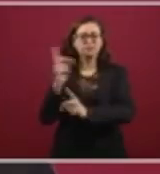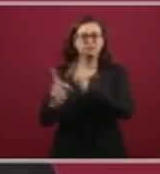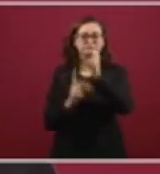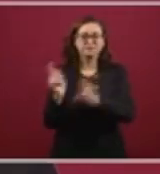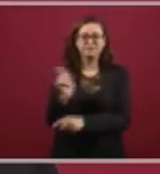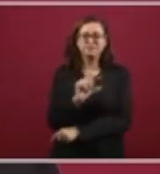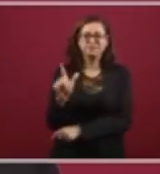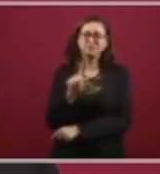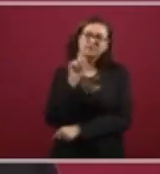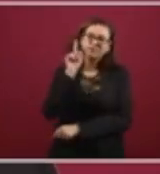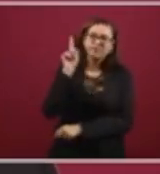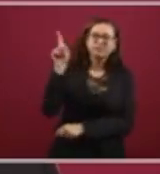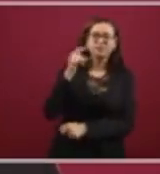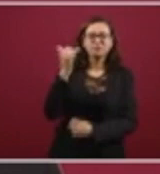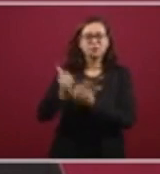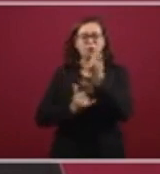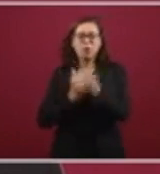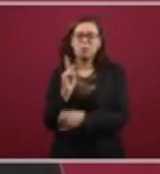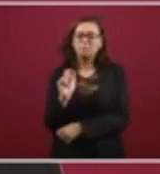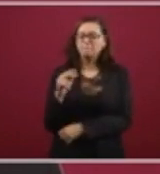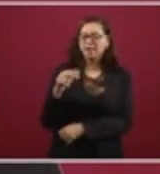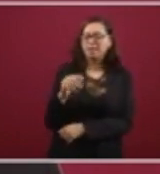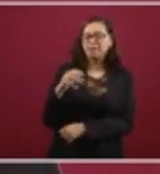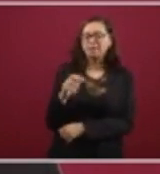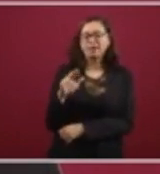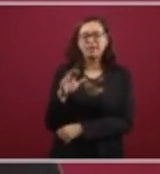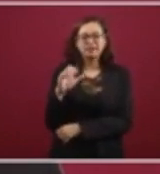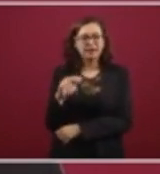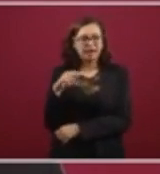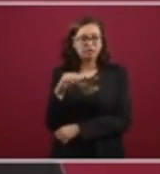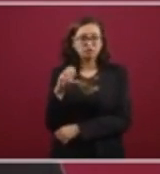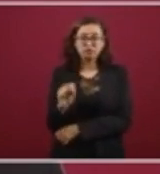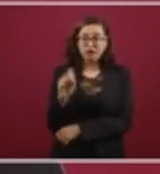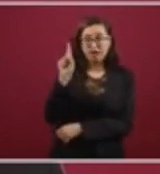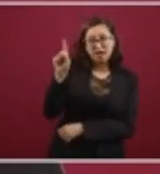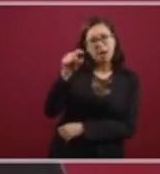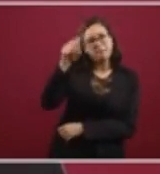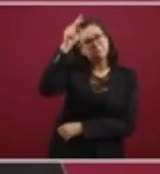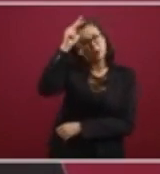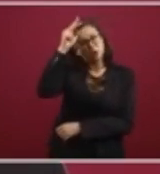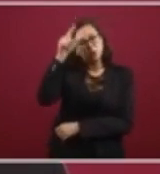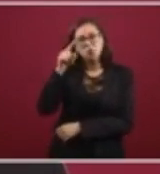Juegos Panamericanos de Perú. Fue una